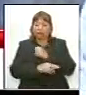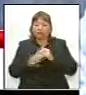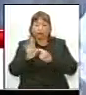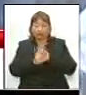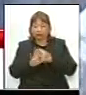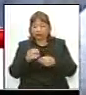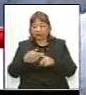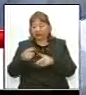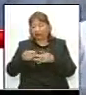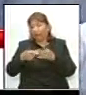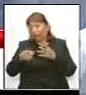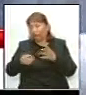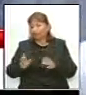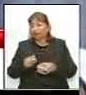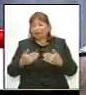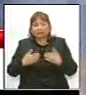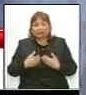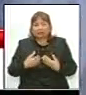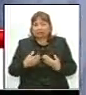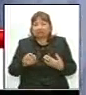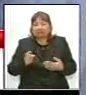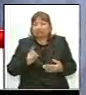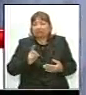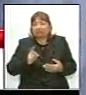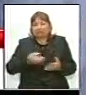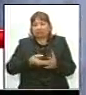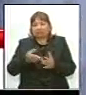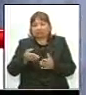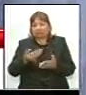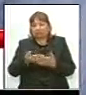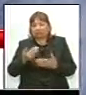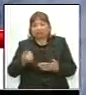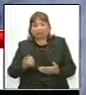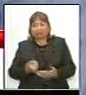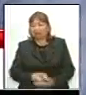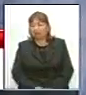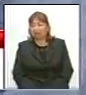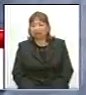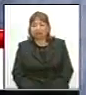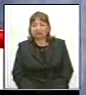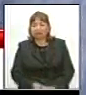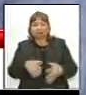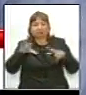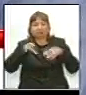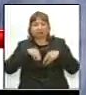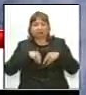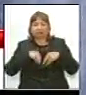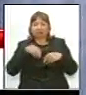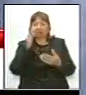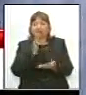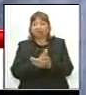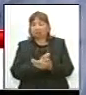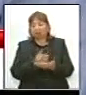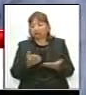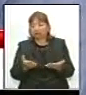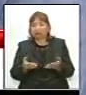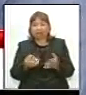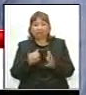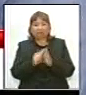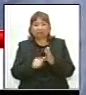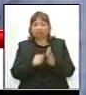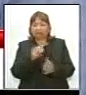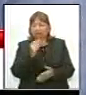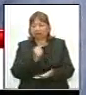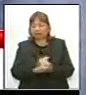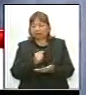etcétera, etcétera. O sea, no tenemos que, vía cuestión previa, aprobar de que se suspenda la aplicación de una